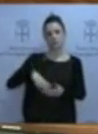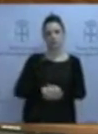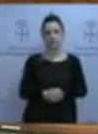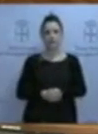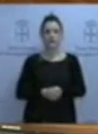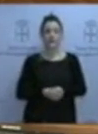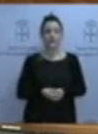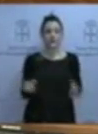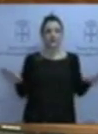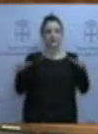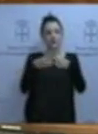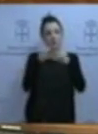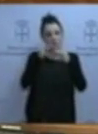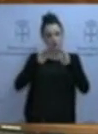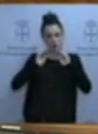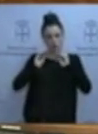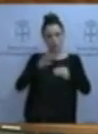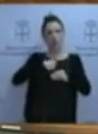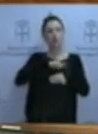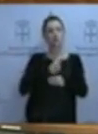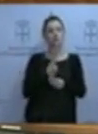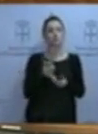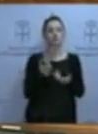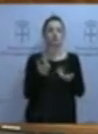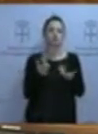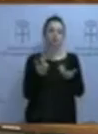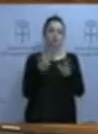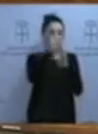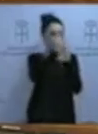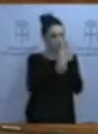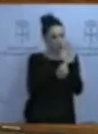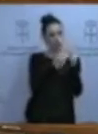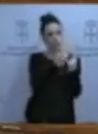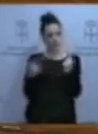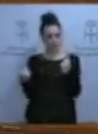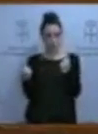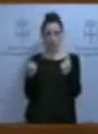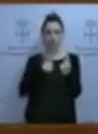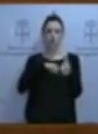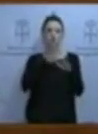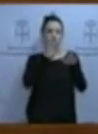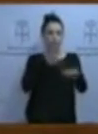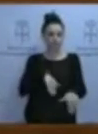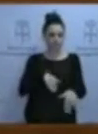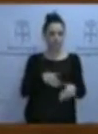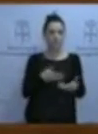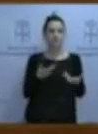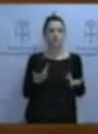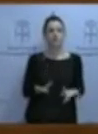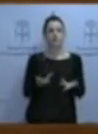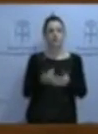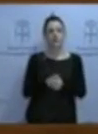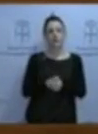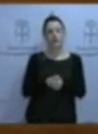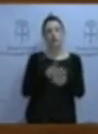En nuestro grupo parlamentario apoyamos cada uno de los puntos expuestos en esta iniciativa,